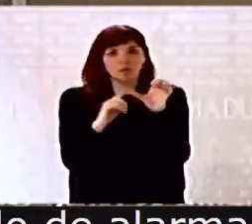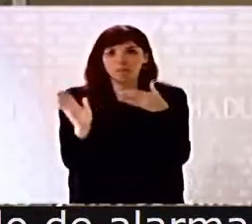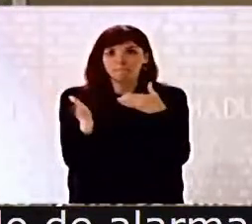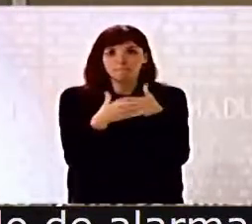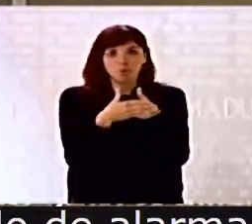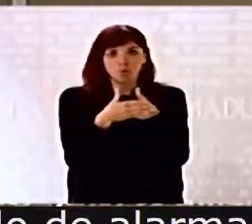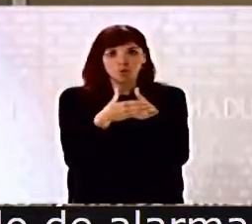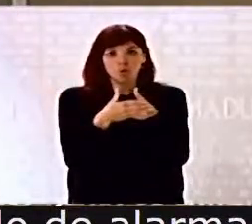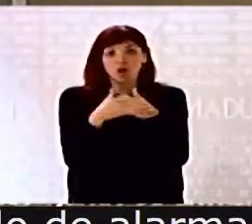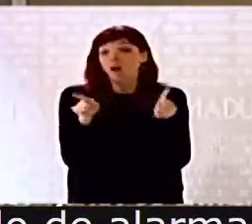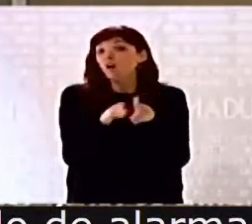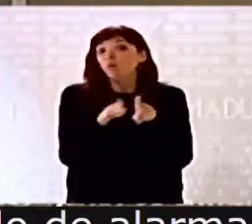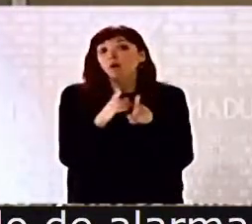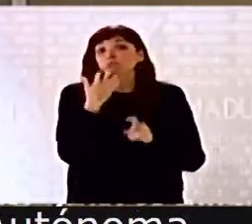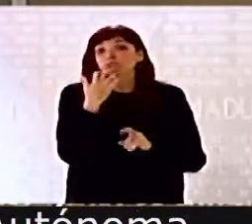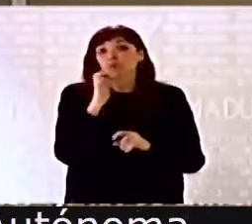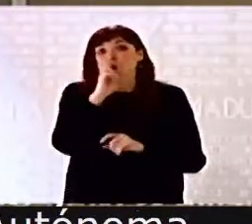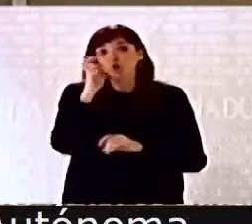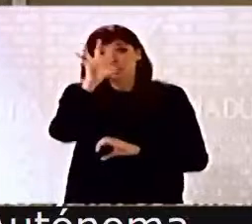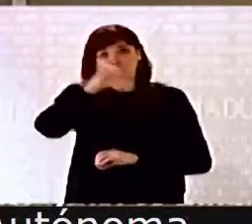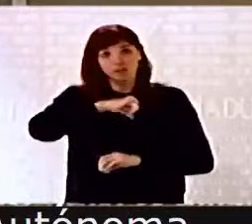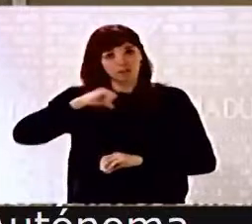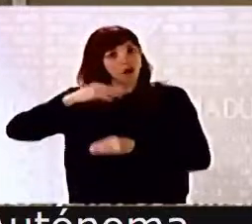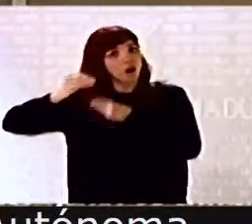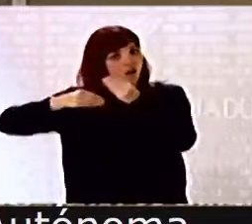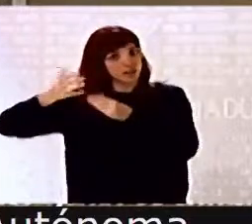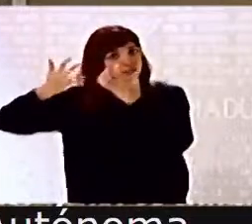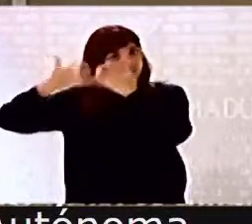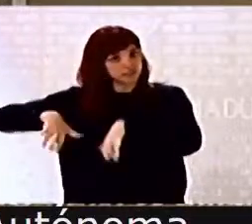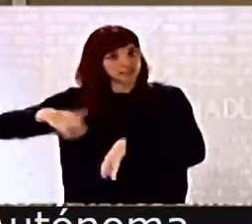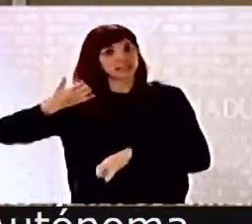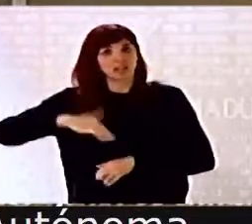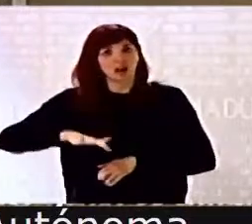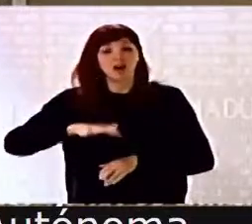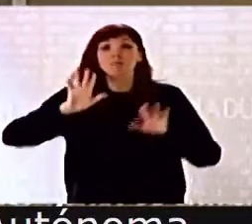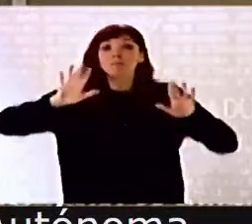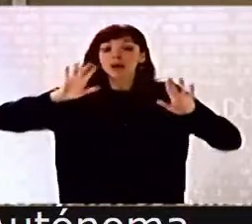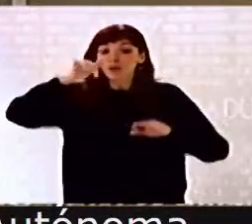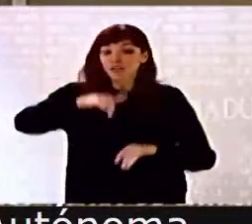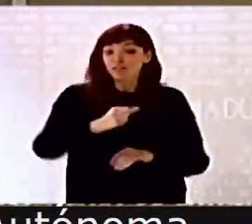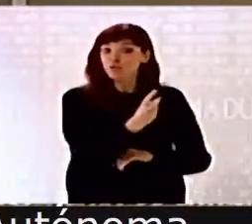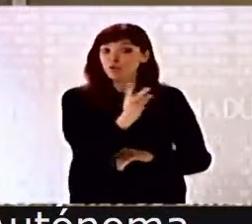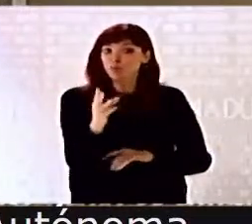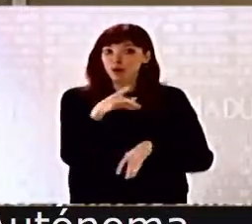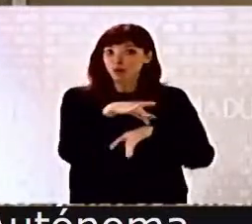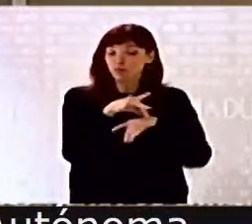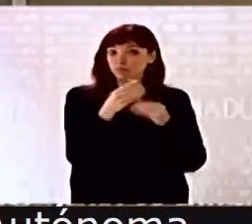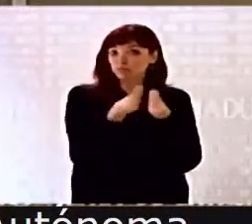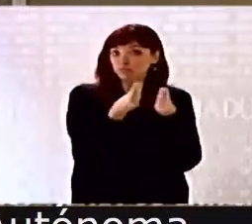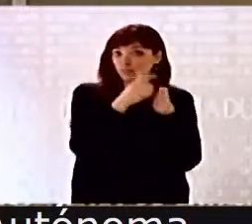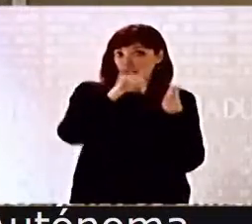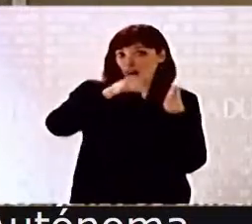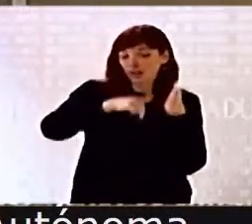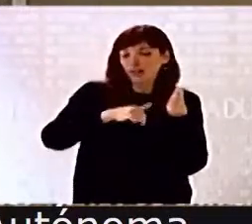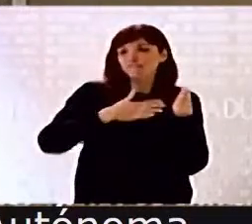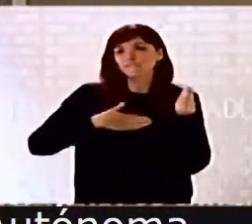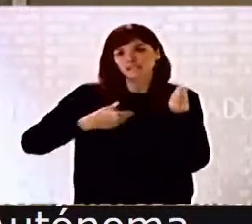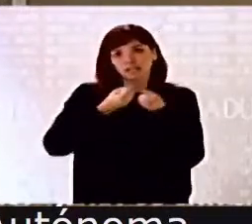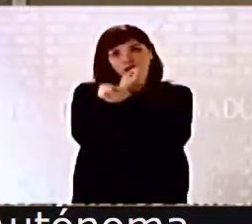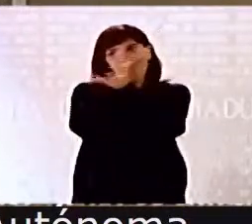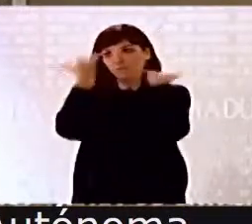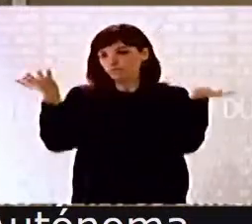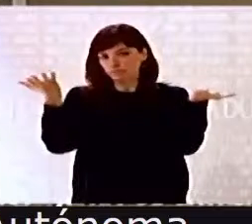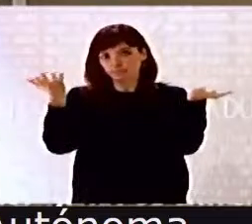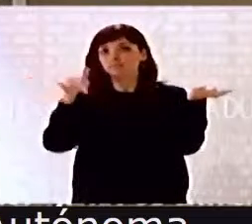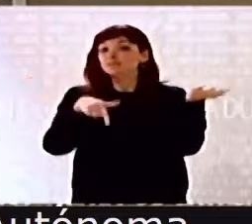tenido que hacer comunidades autónomas de nuestro país, pero estas cifras quiero trasladarles que